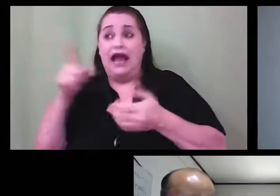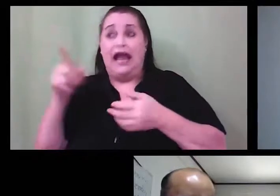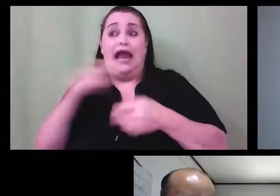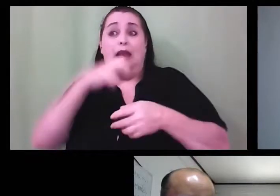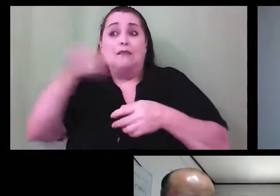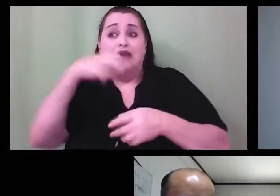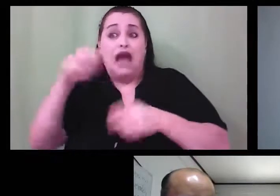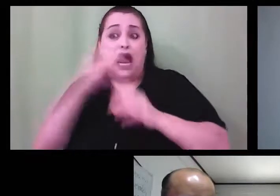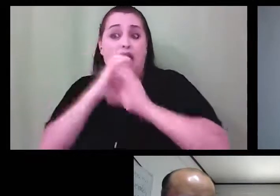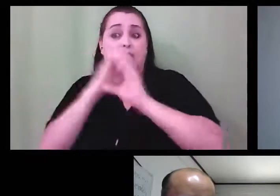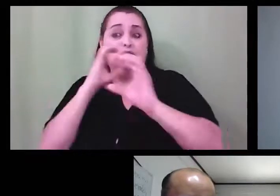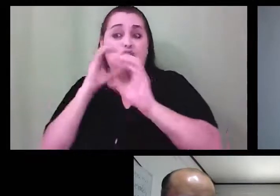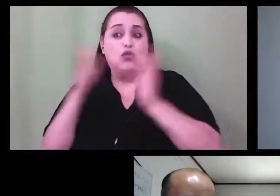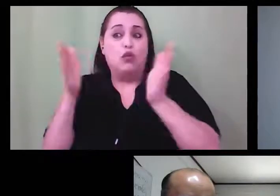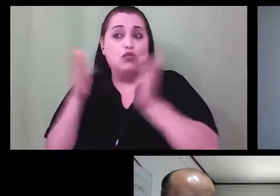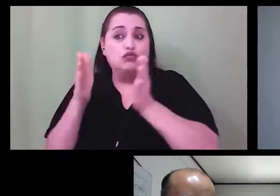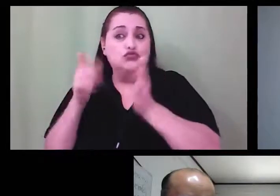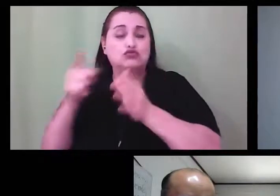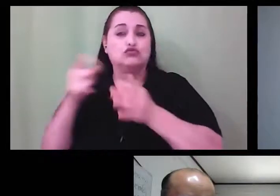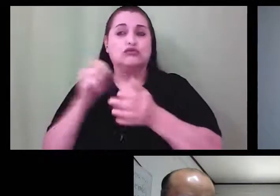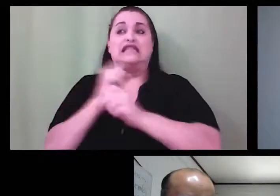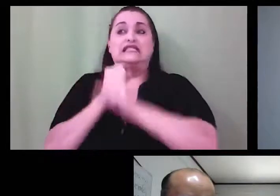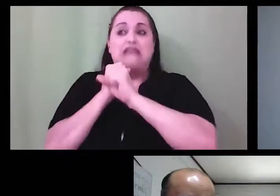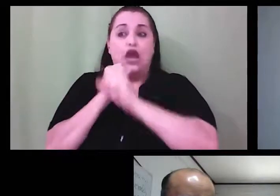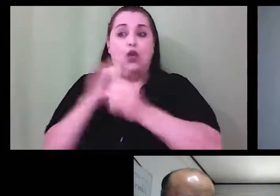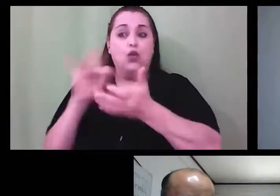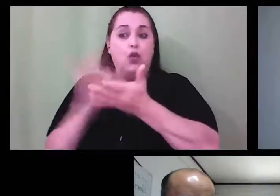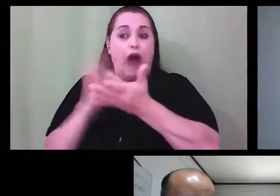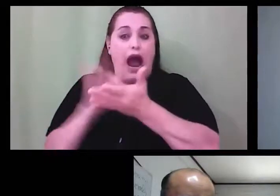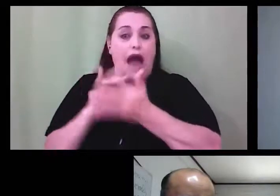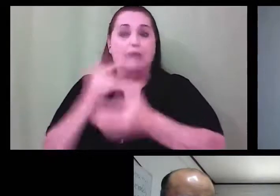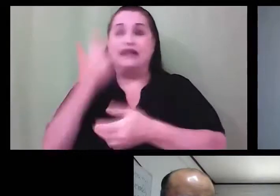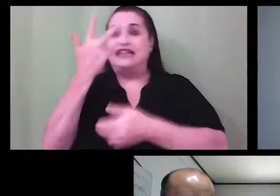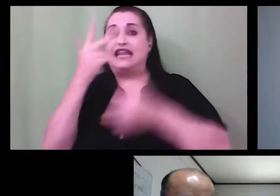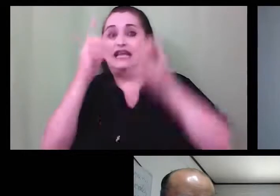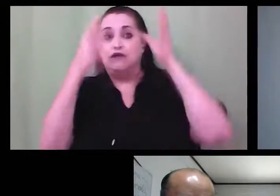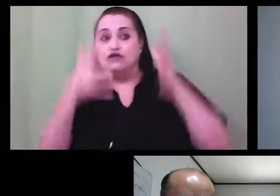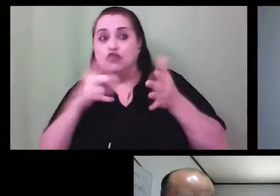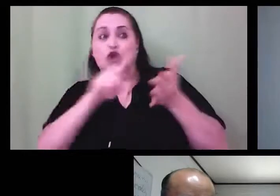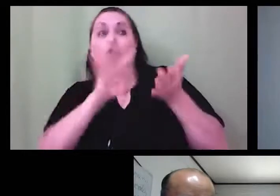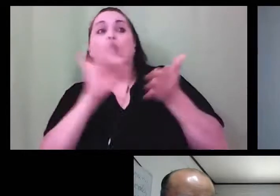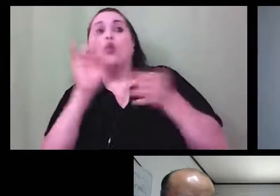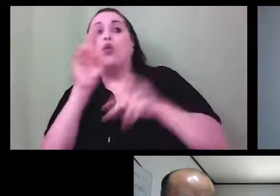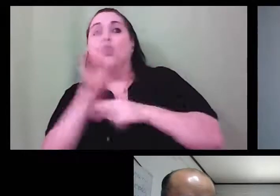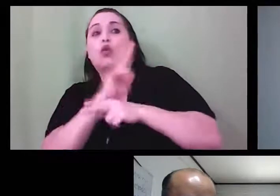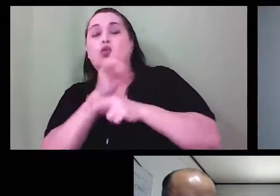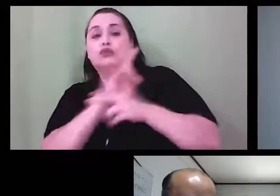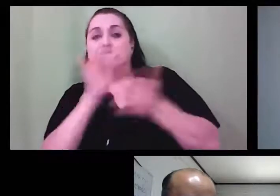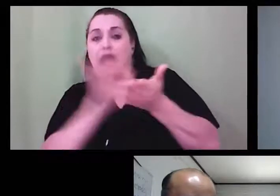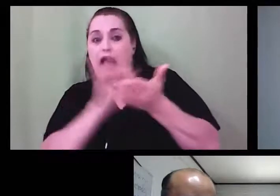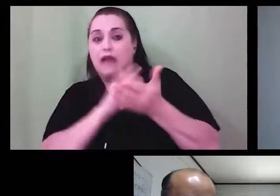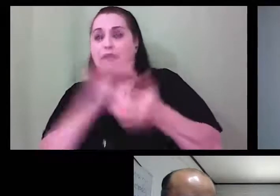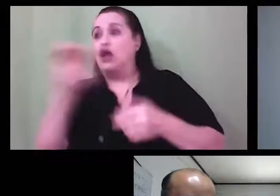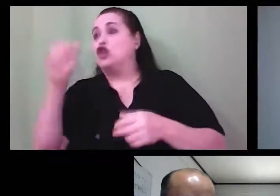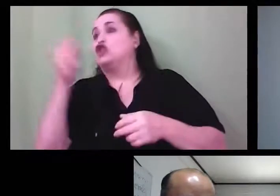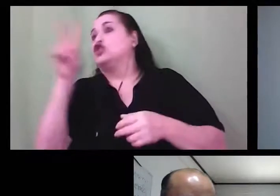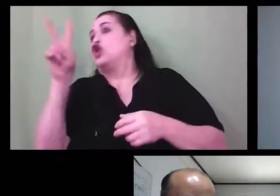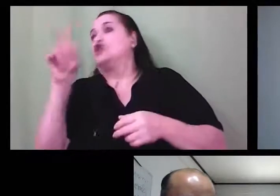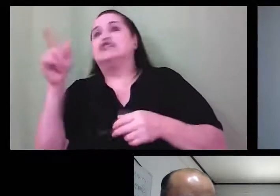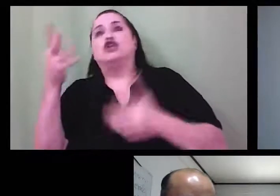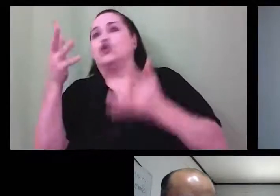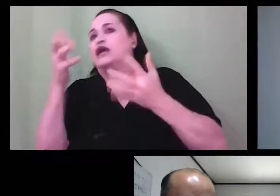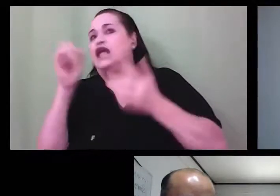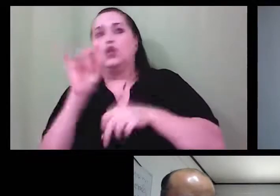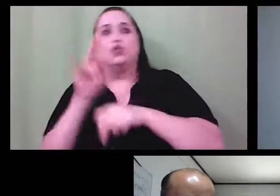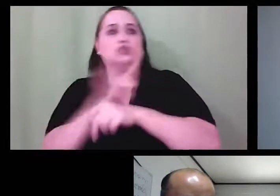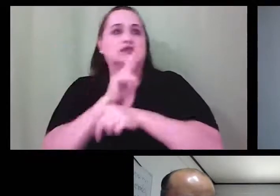póngale en un seguro al iPad. 3 profesores quieren usar el iPad, 12 no quieren usar el iPad. Ay,